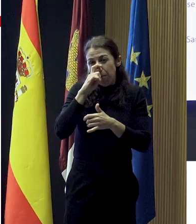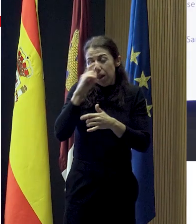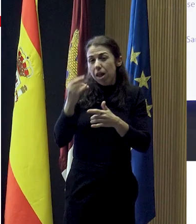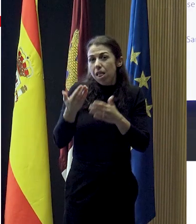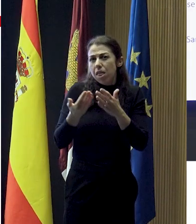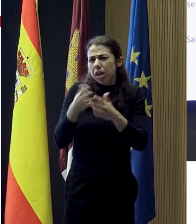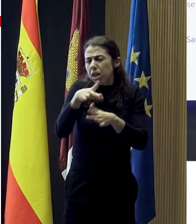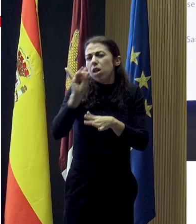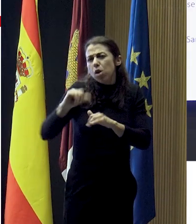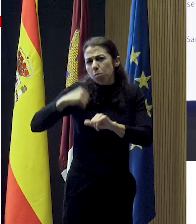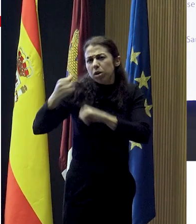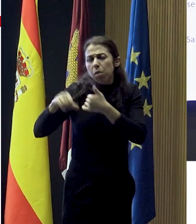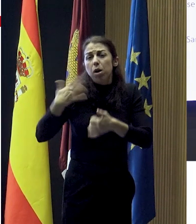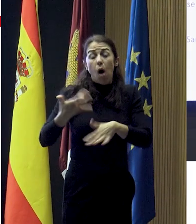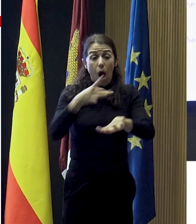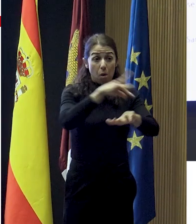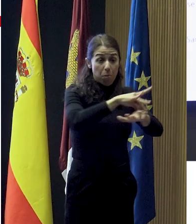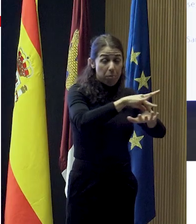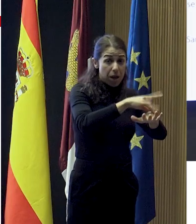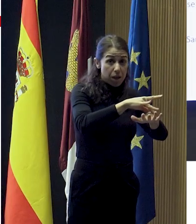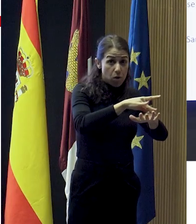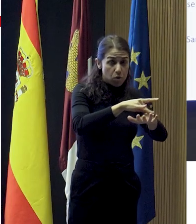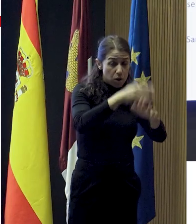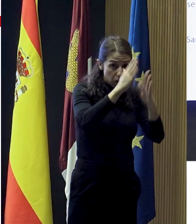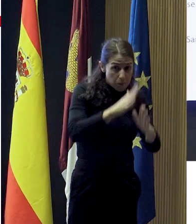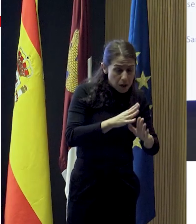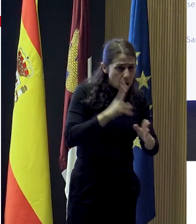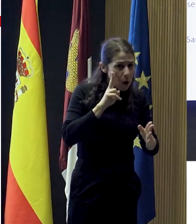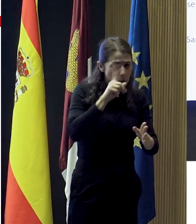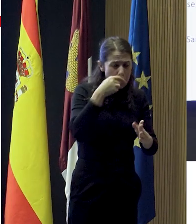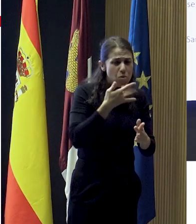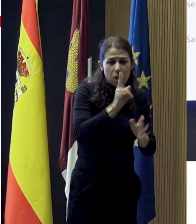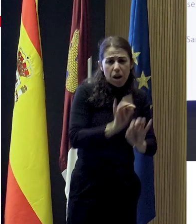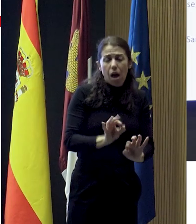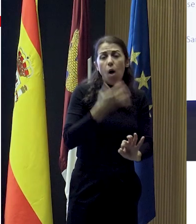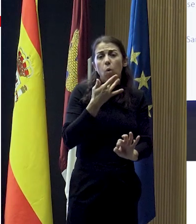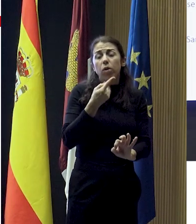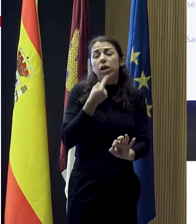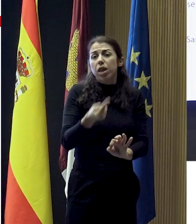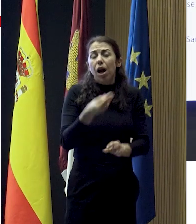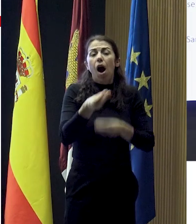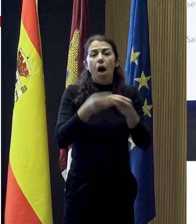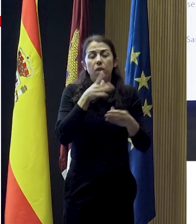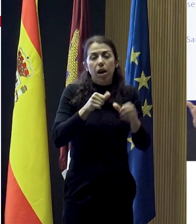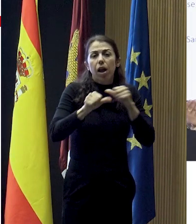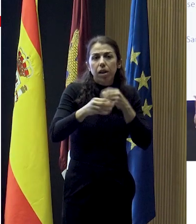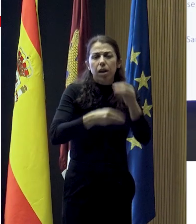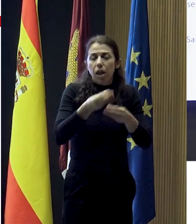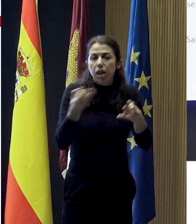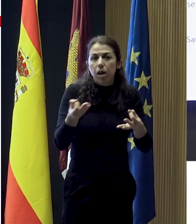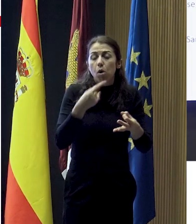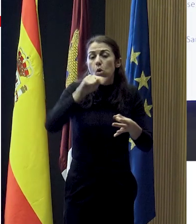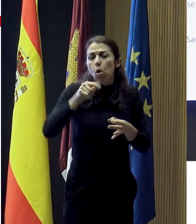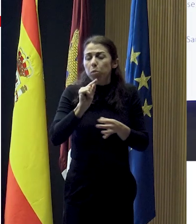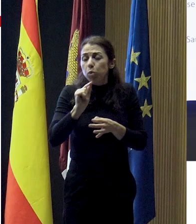era capaz de reconocer a los médicos cuando entraban a tratarle o cuando le daban unas pautas a seguir, pues le volvían a preguntar unos